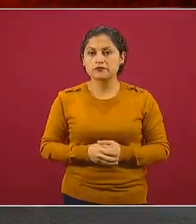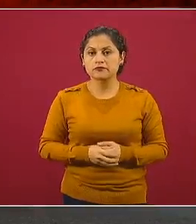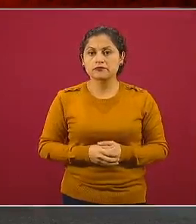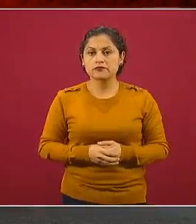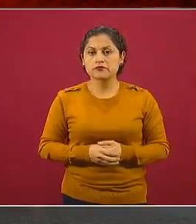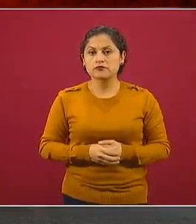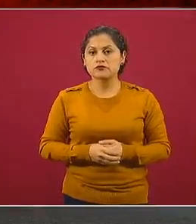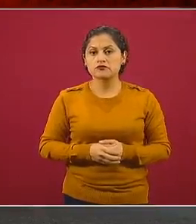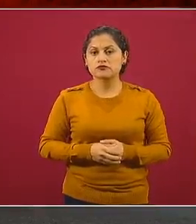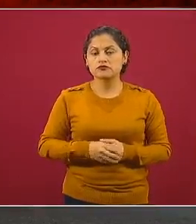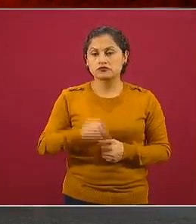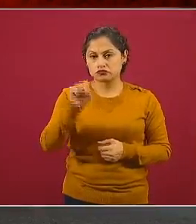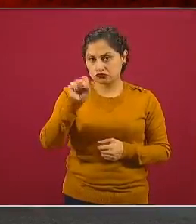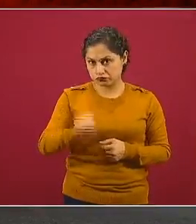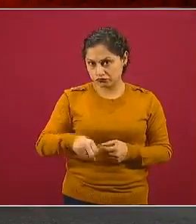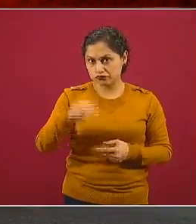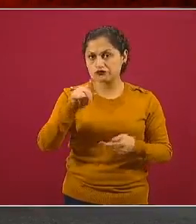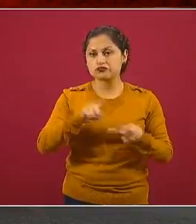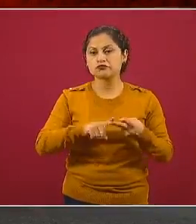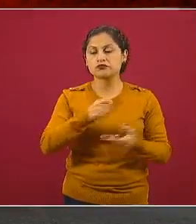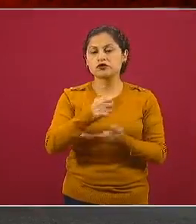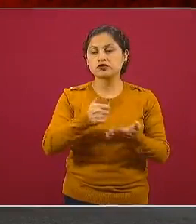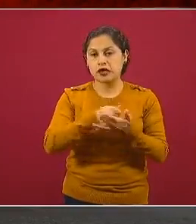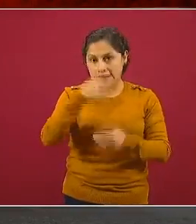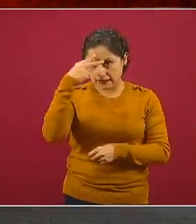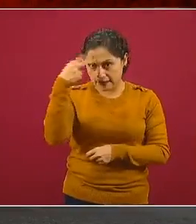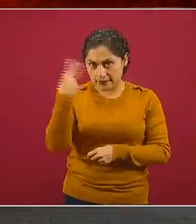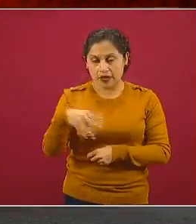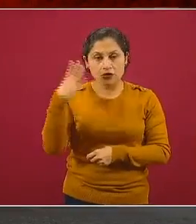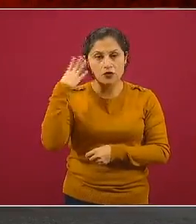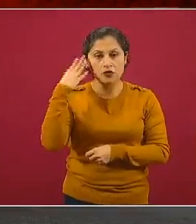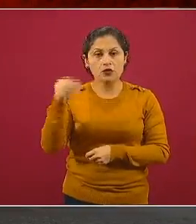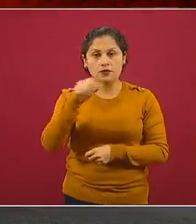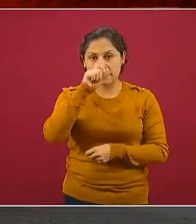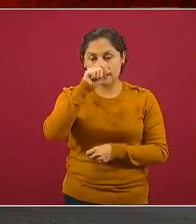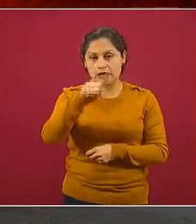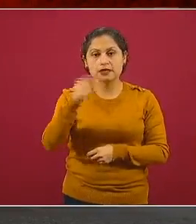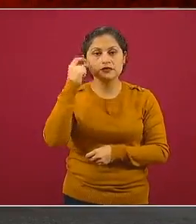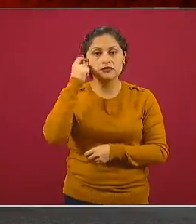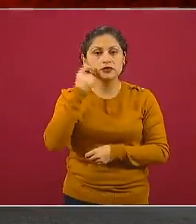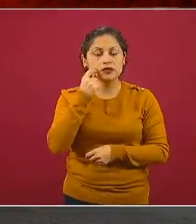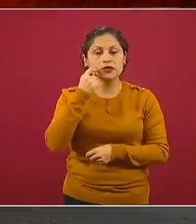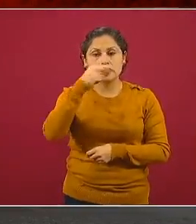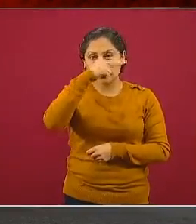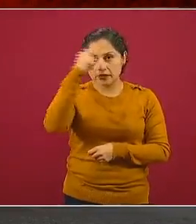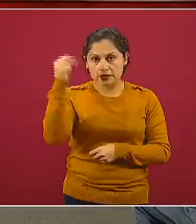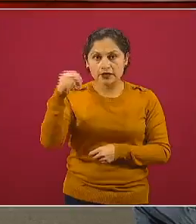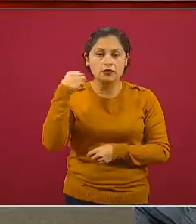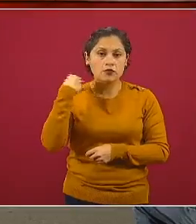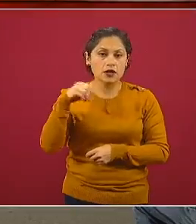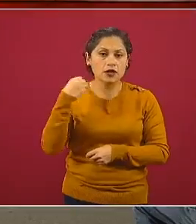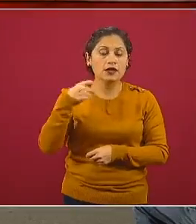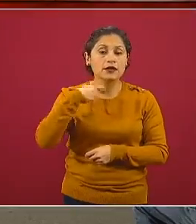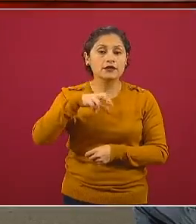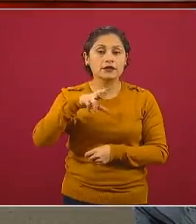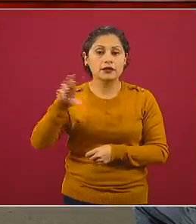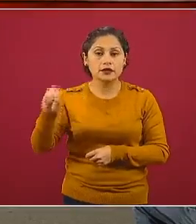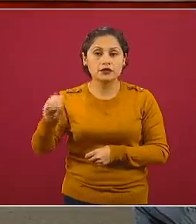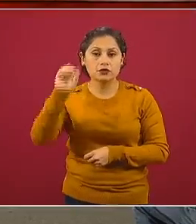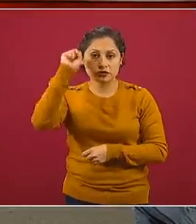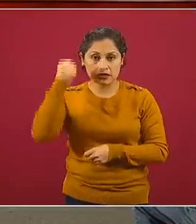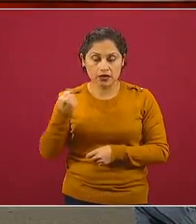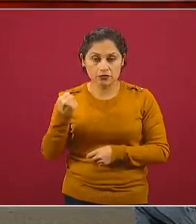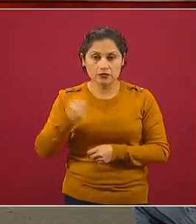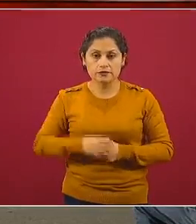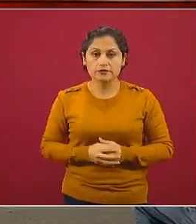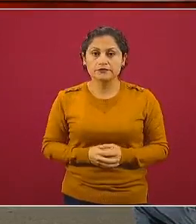también Baja California Sur, Ciudad de México, Colima, Jalisco, Guerrero, Nayarit, Oaxaca, Quintana Roo y Sinaloa.